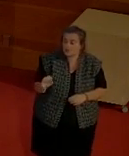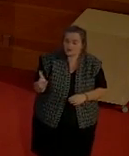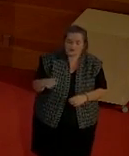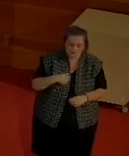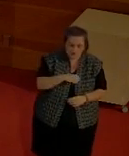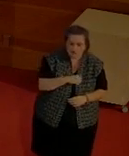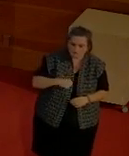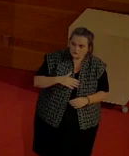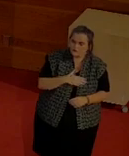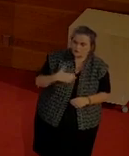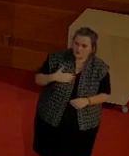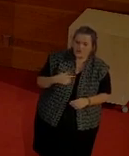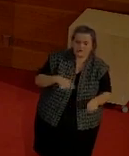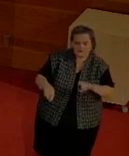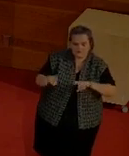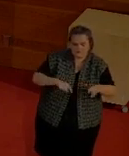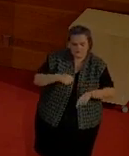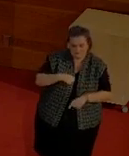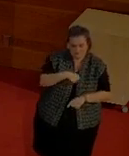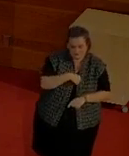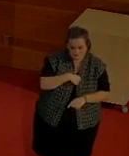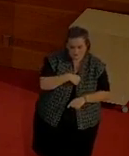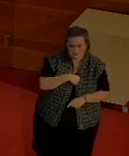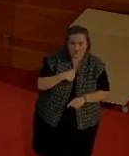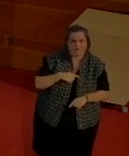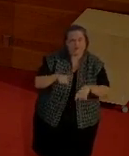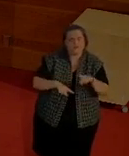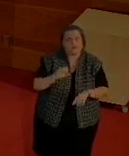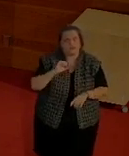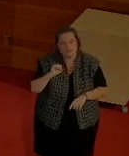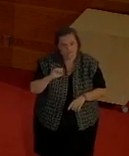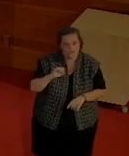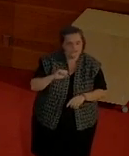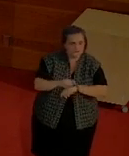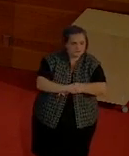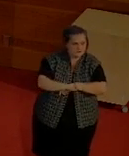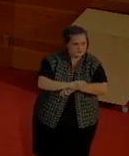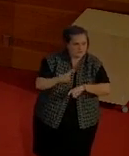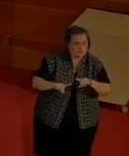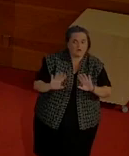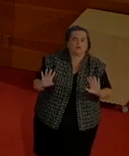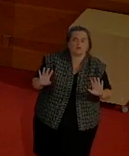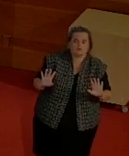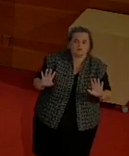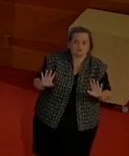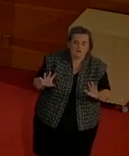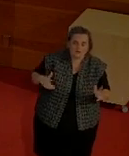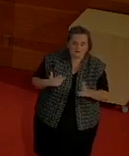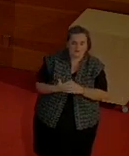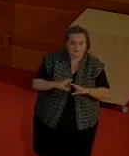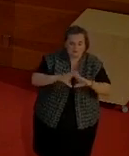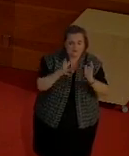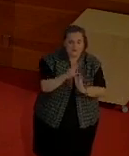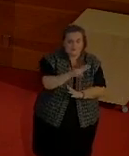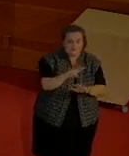autónomo para tomar mis decisiones y no depender de otros en cuestiones estratégicas Bueno pues hasta ahora los 27 no hemos